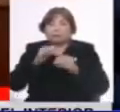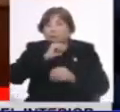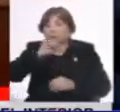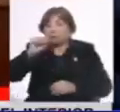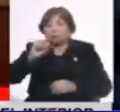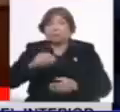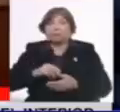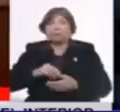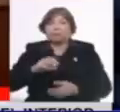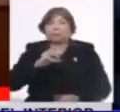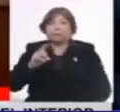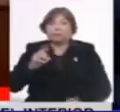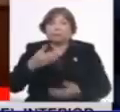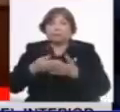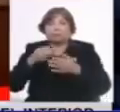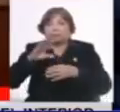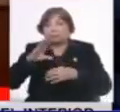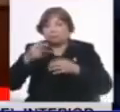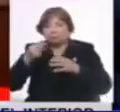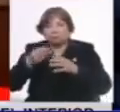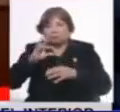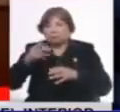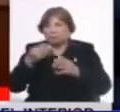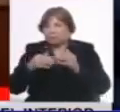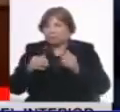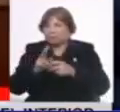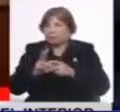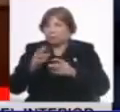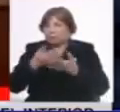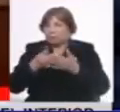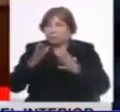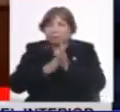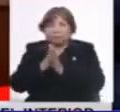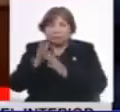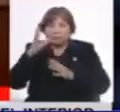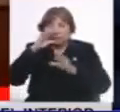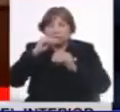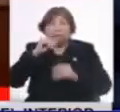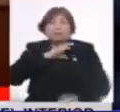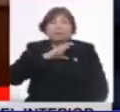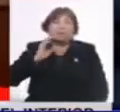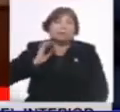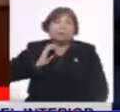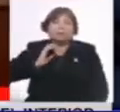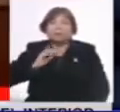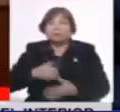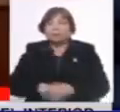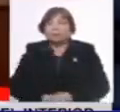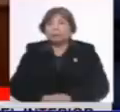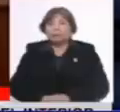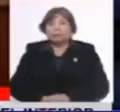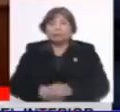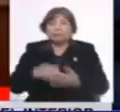contra de la inseguridad ciudadana. Hemos estado una noche en el Callao,